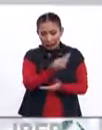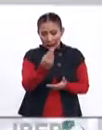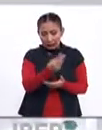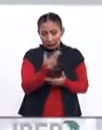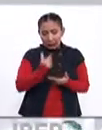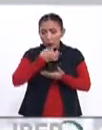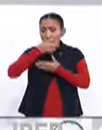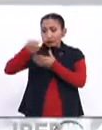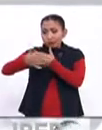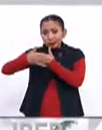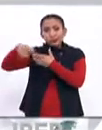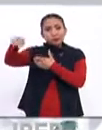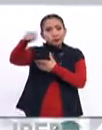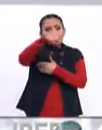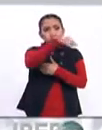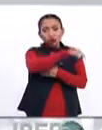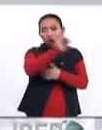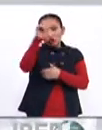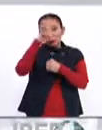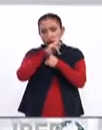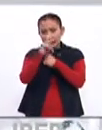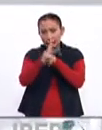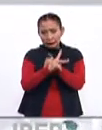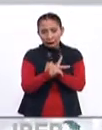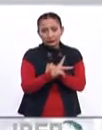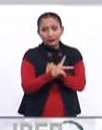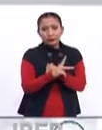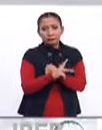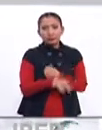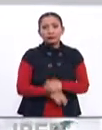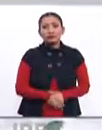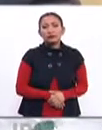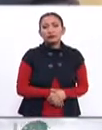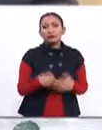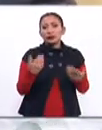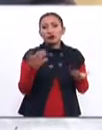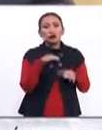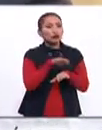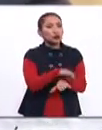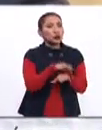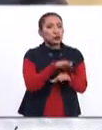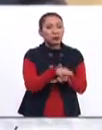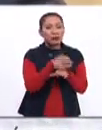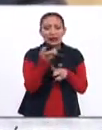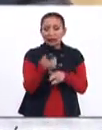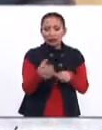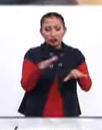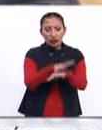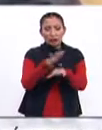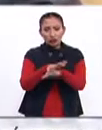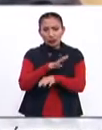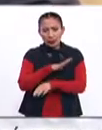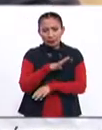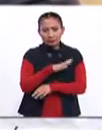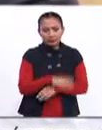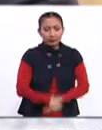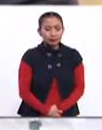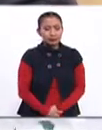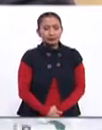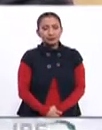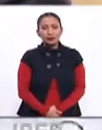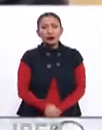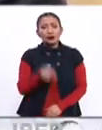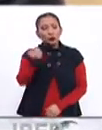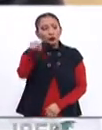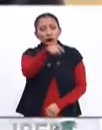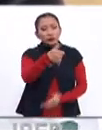necesitar transmitir en otros países acerca de estos cambios, que